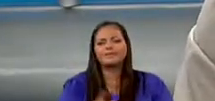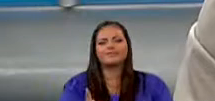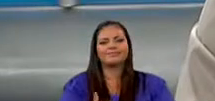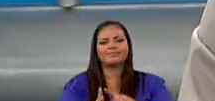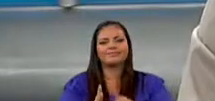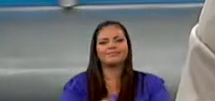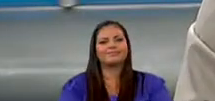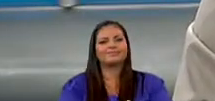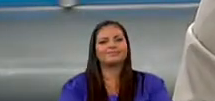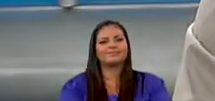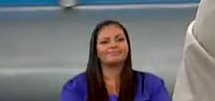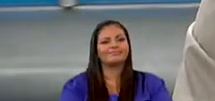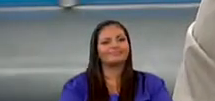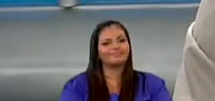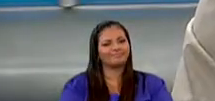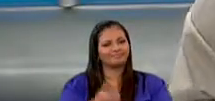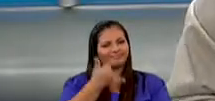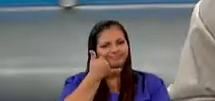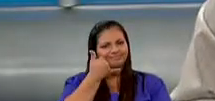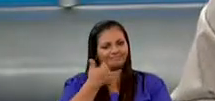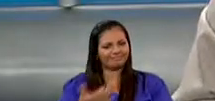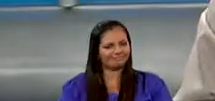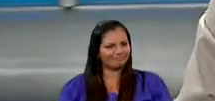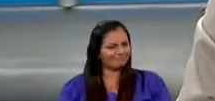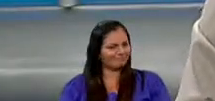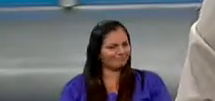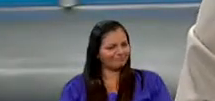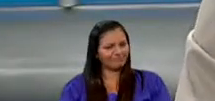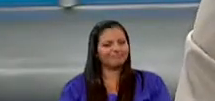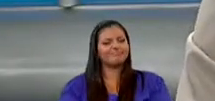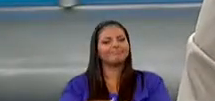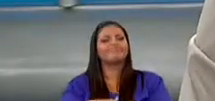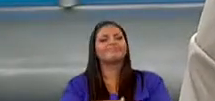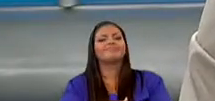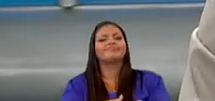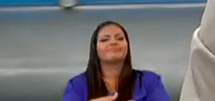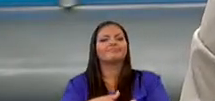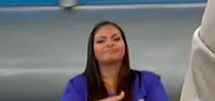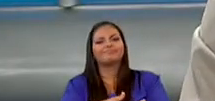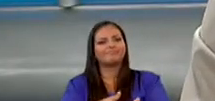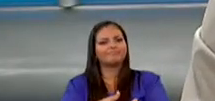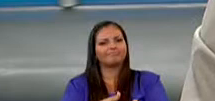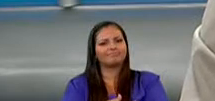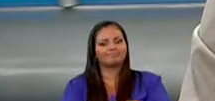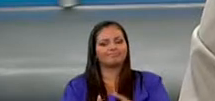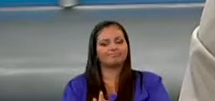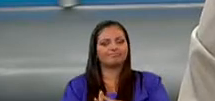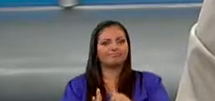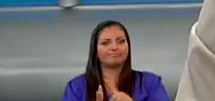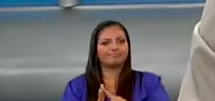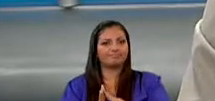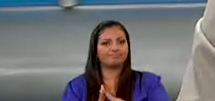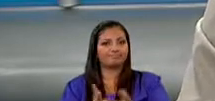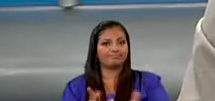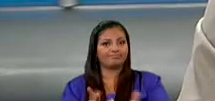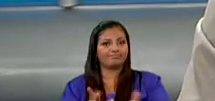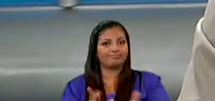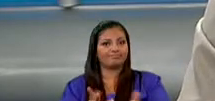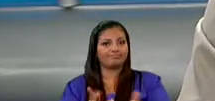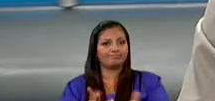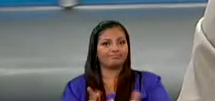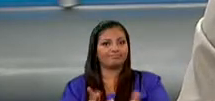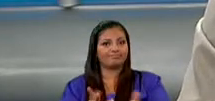Metrovía. Las señoras o señoritas presuntamente forman parte de una banda que opera bajo la